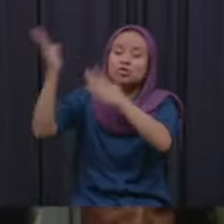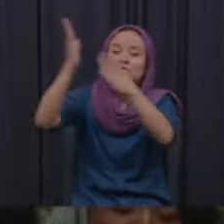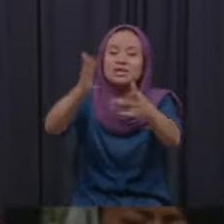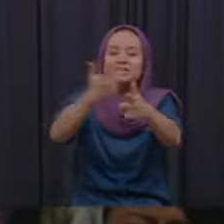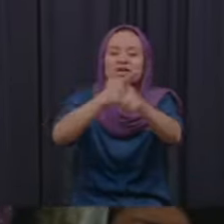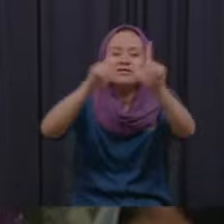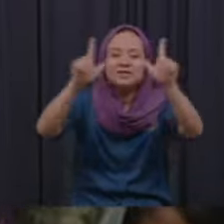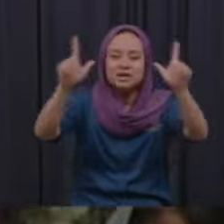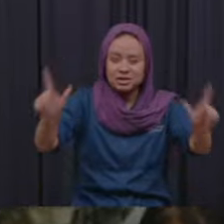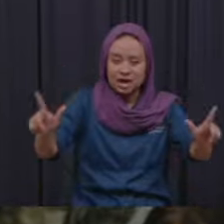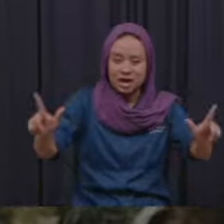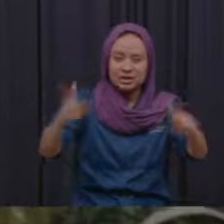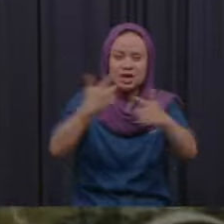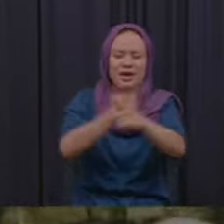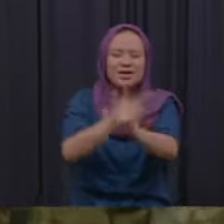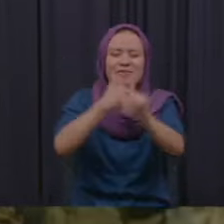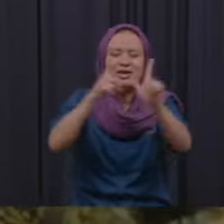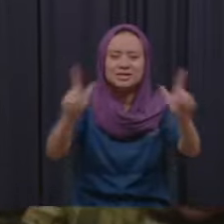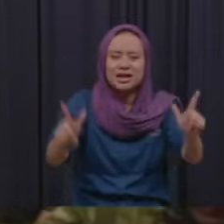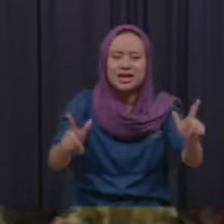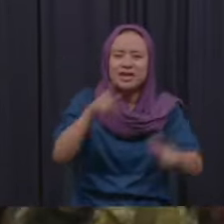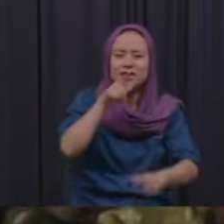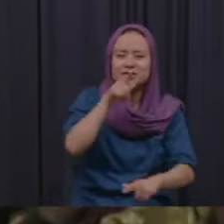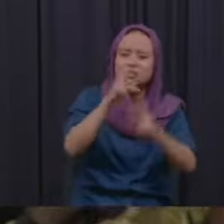Únase al clamor de ellos.